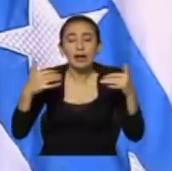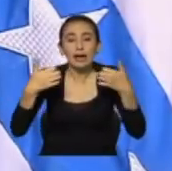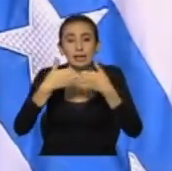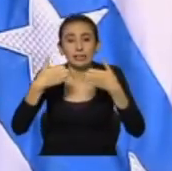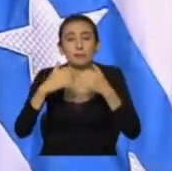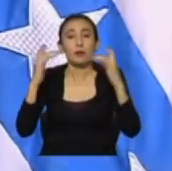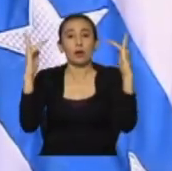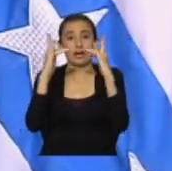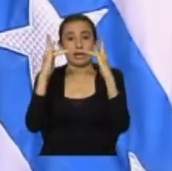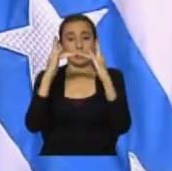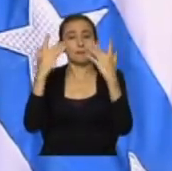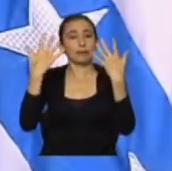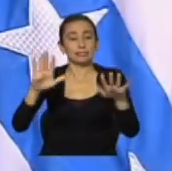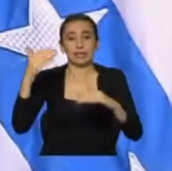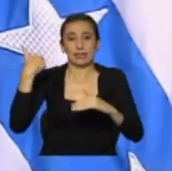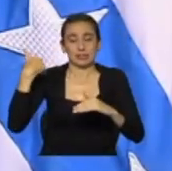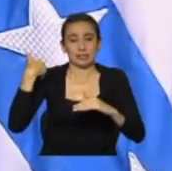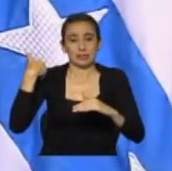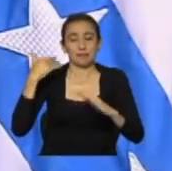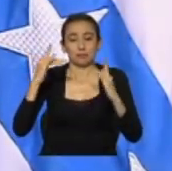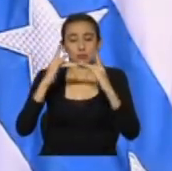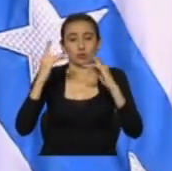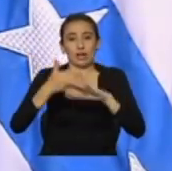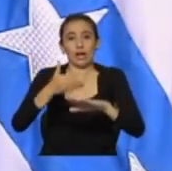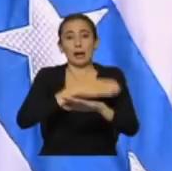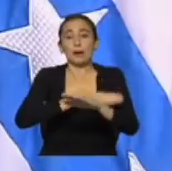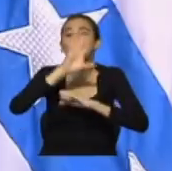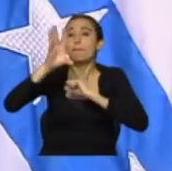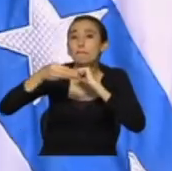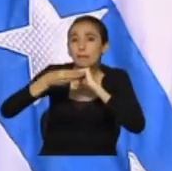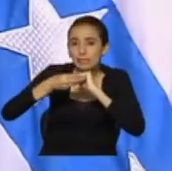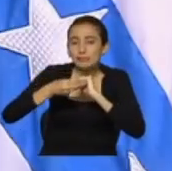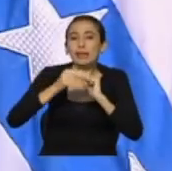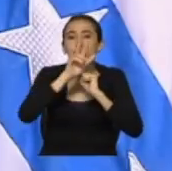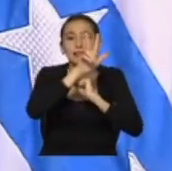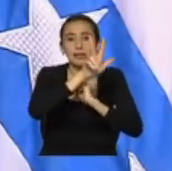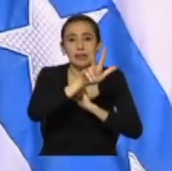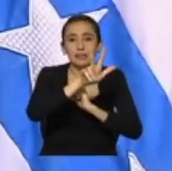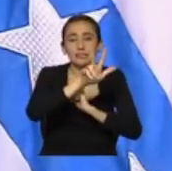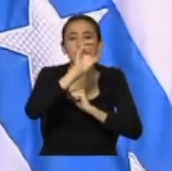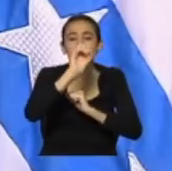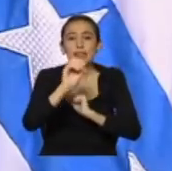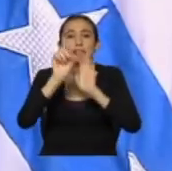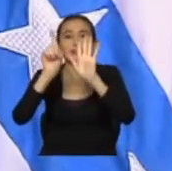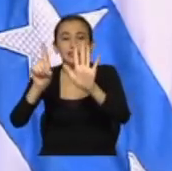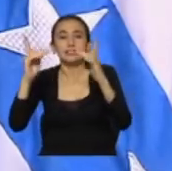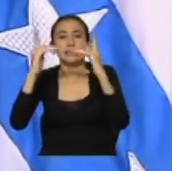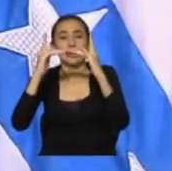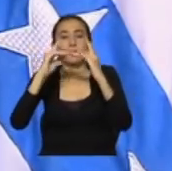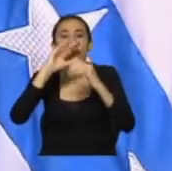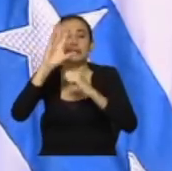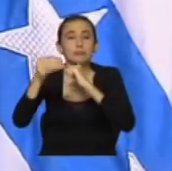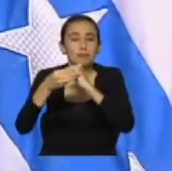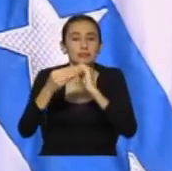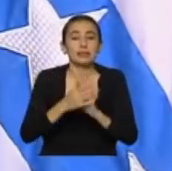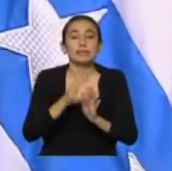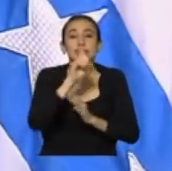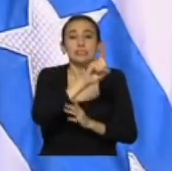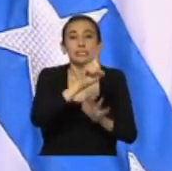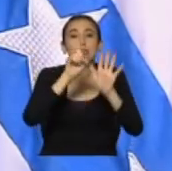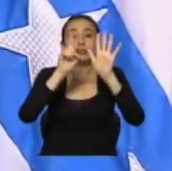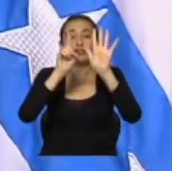las camas ya existentes antes de la crisis han sido aumentadas 306 camas de hospitalización normal 162 puestos